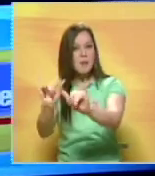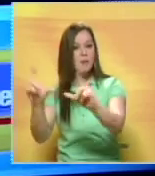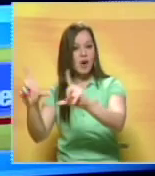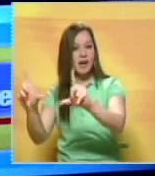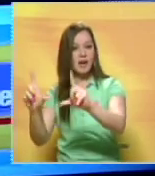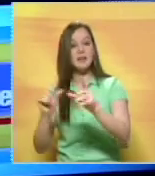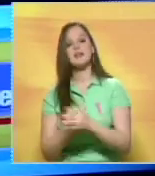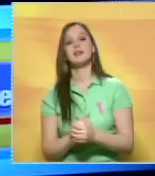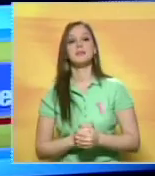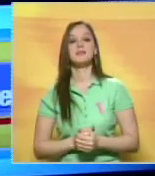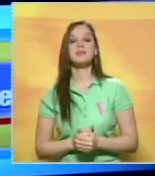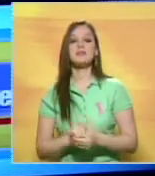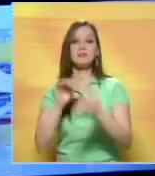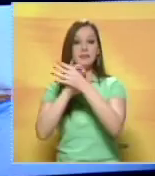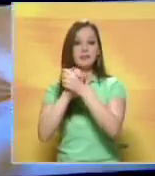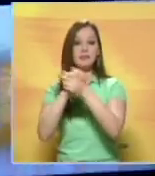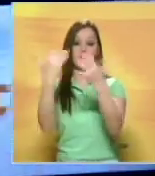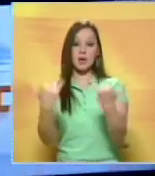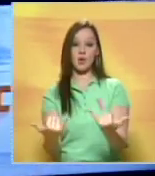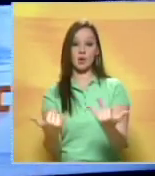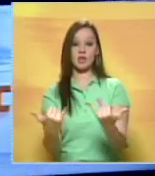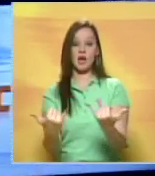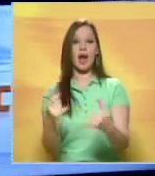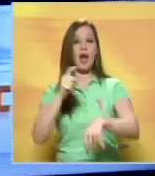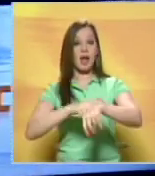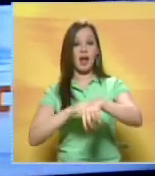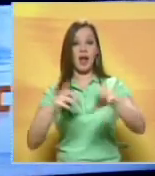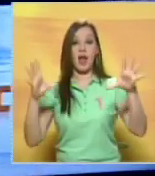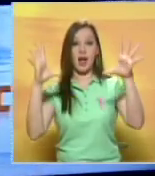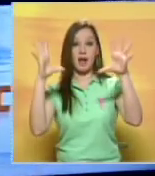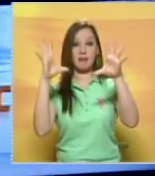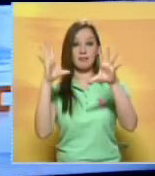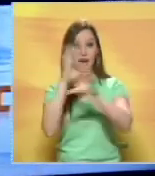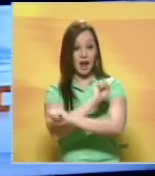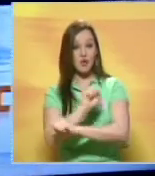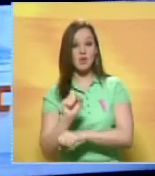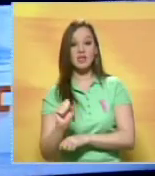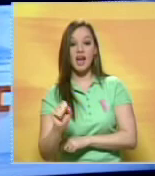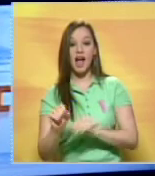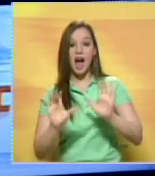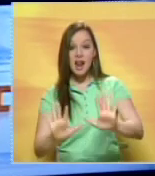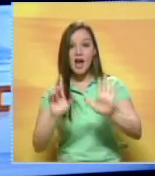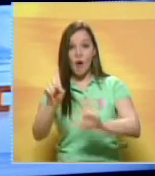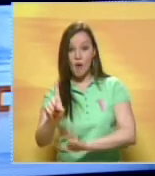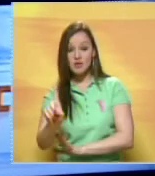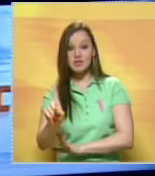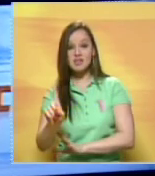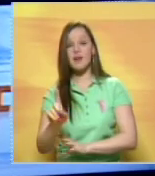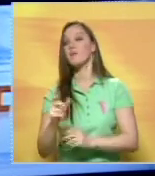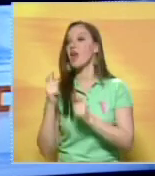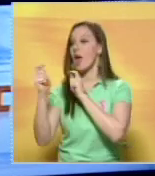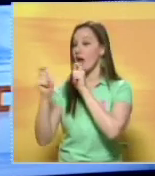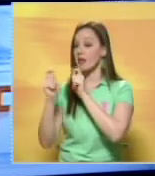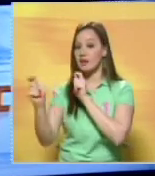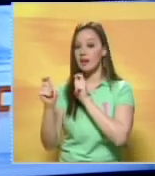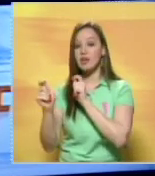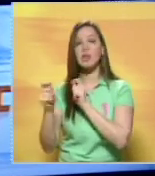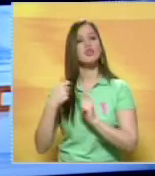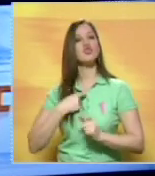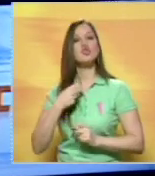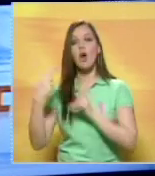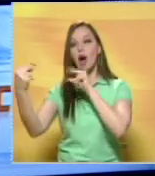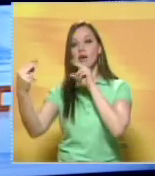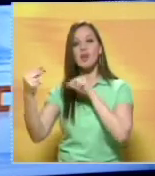canal. Bueno. Amigos, desde ya para este domingo a las 11 de la noche en entrevista al descubierto estaré conversando con el